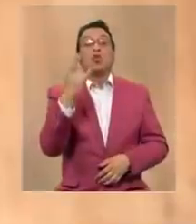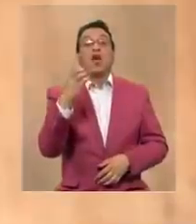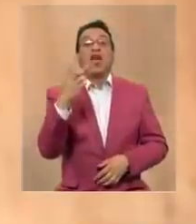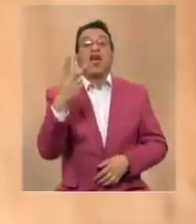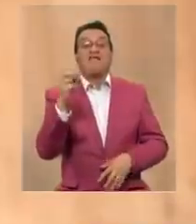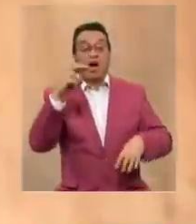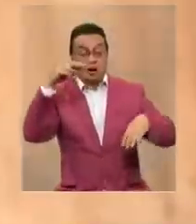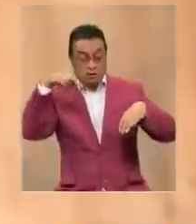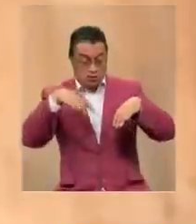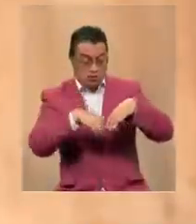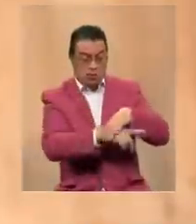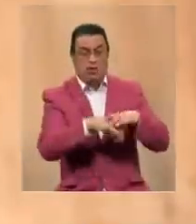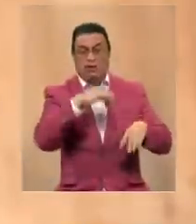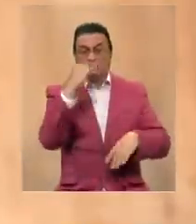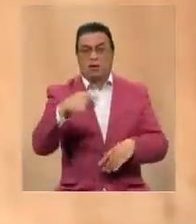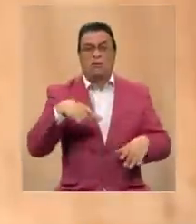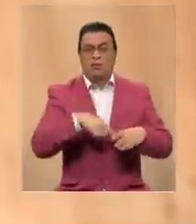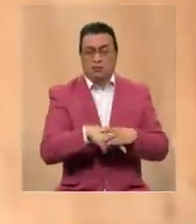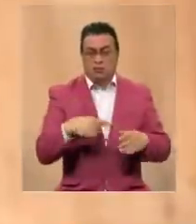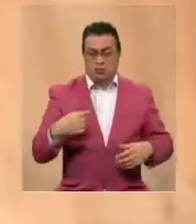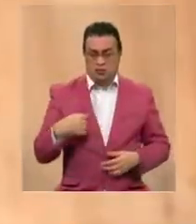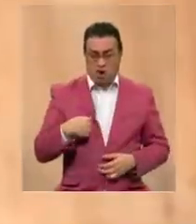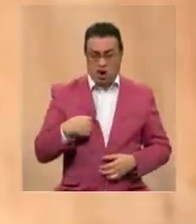que siempre yo estaba en la cueva